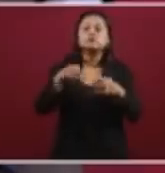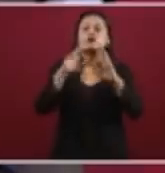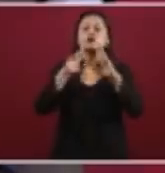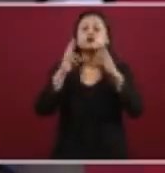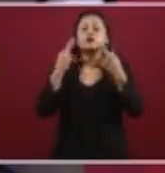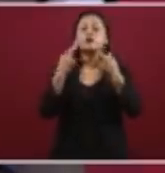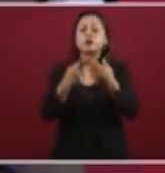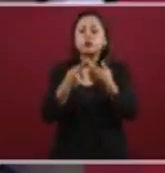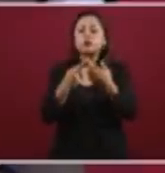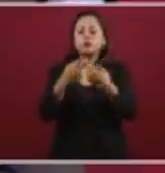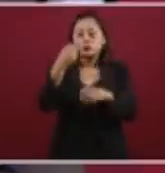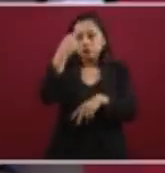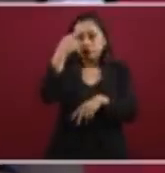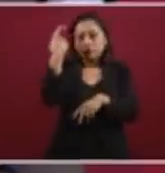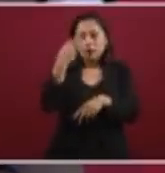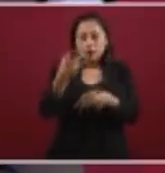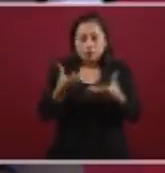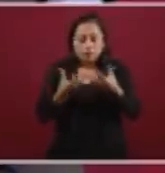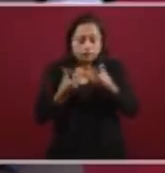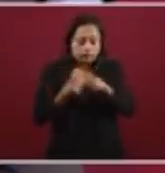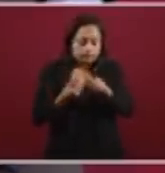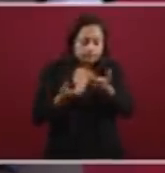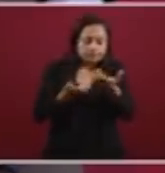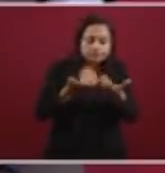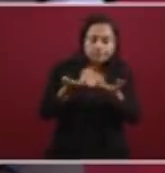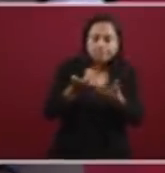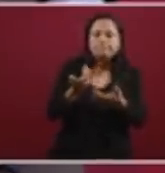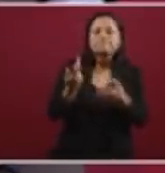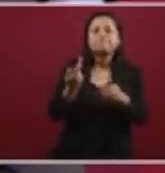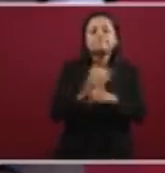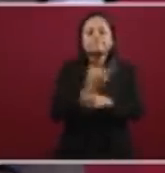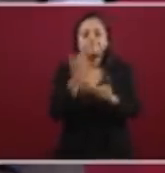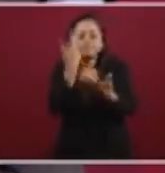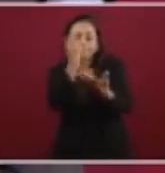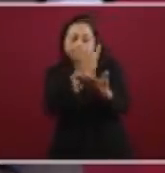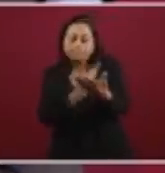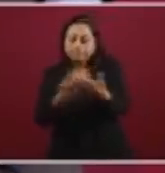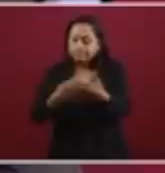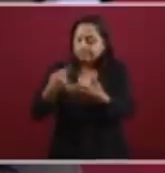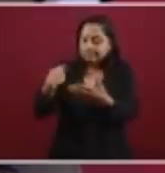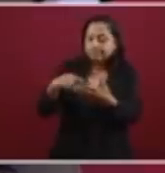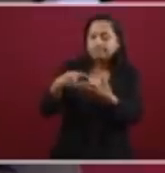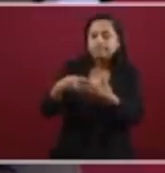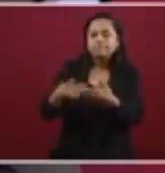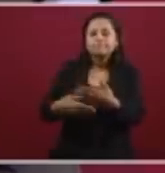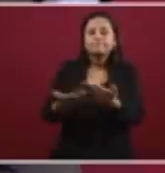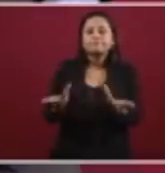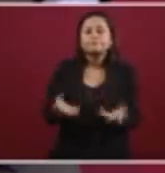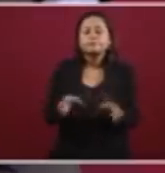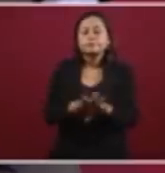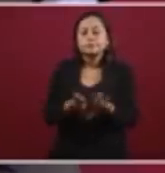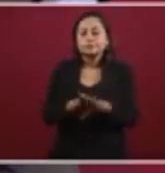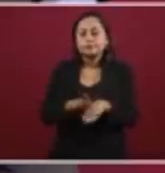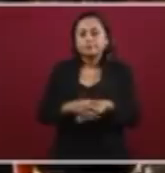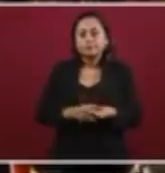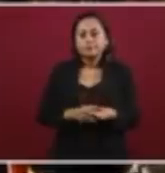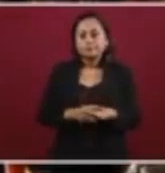para estar hablando y no quiero que sean este